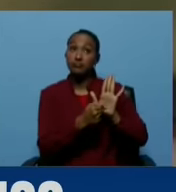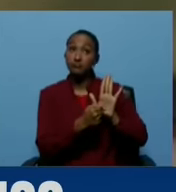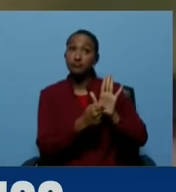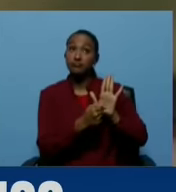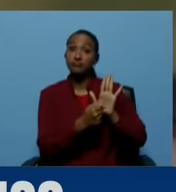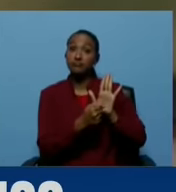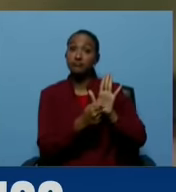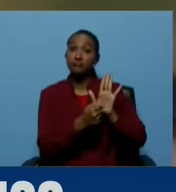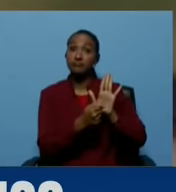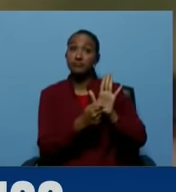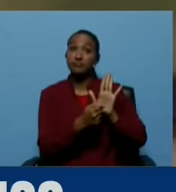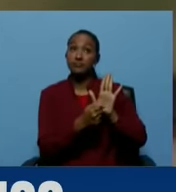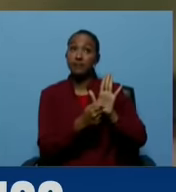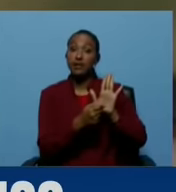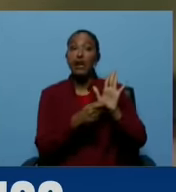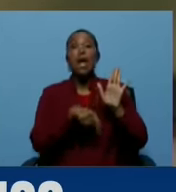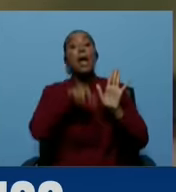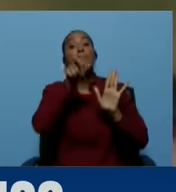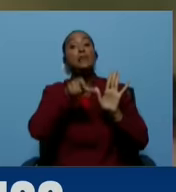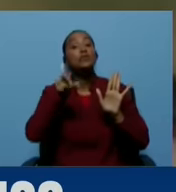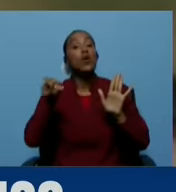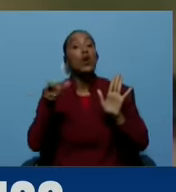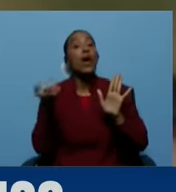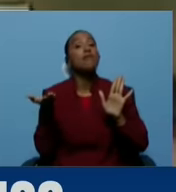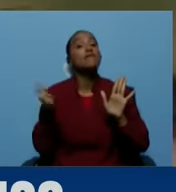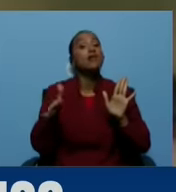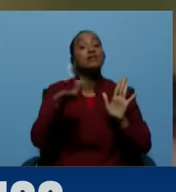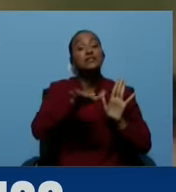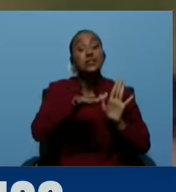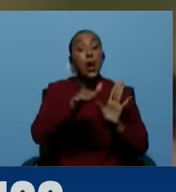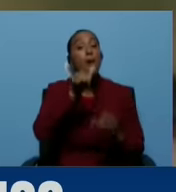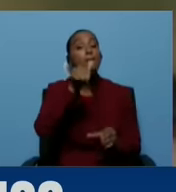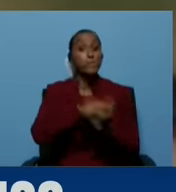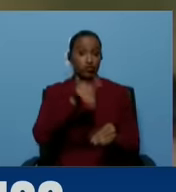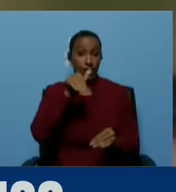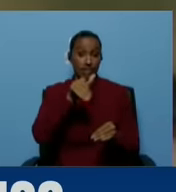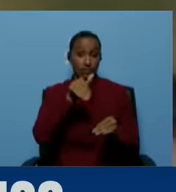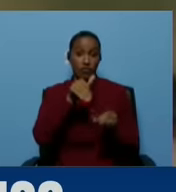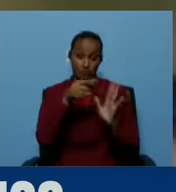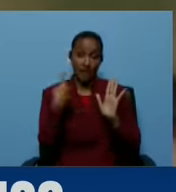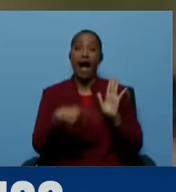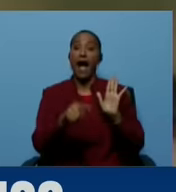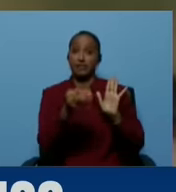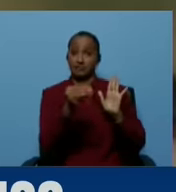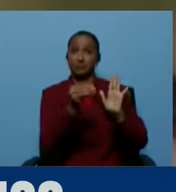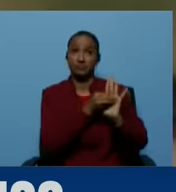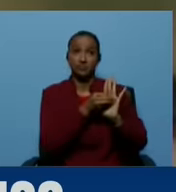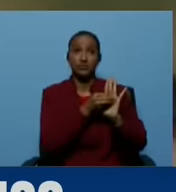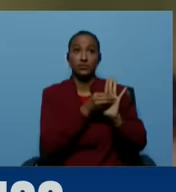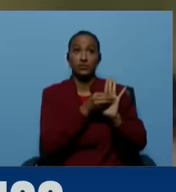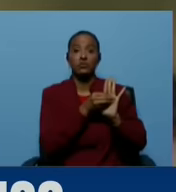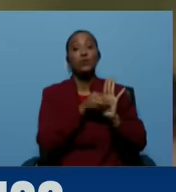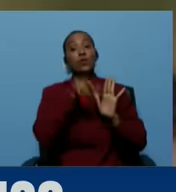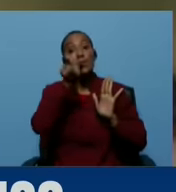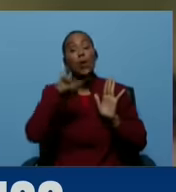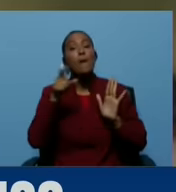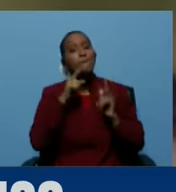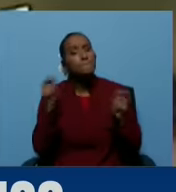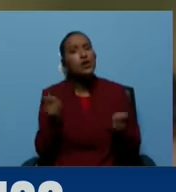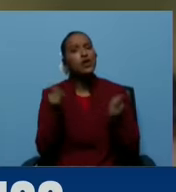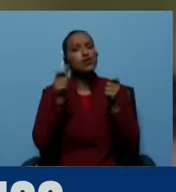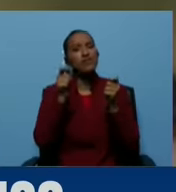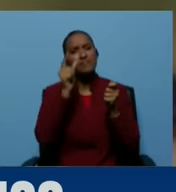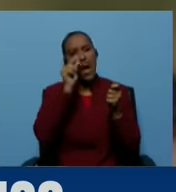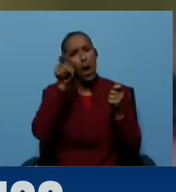Fallecidos votando, aparecen fallecidos votando, personas fallecidas, entre ellos un periodista muy querido por los venezolanos y las